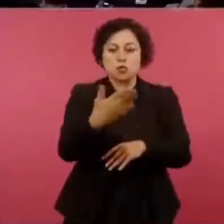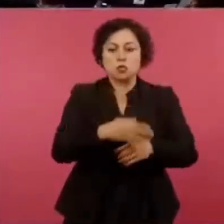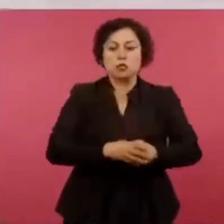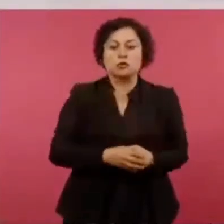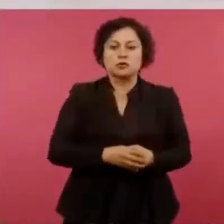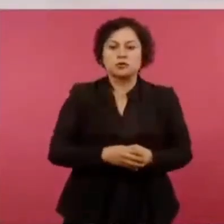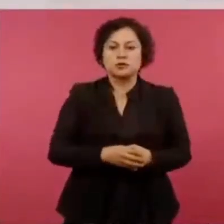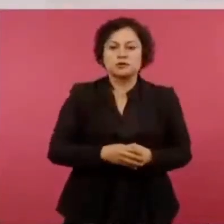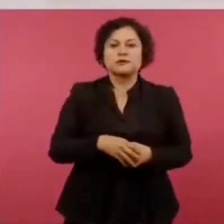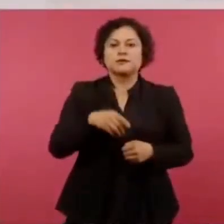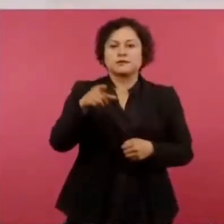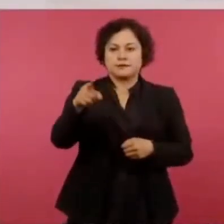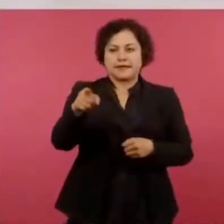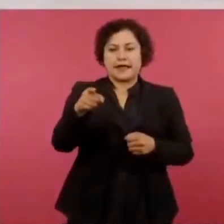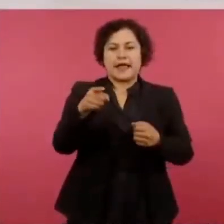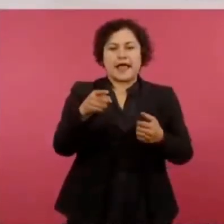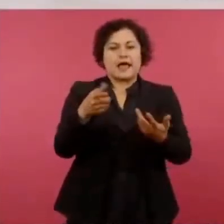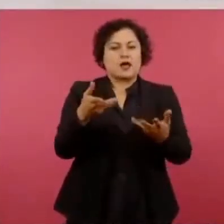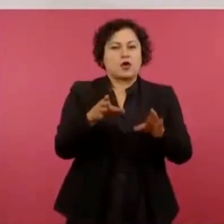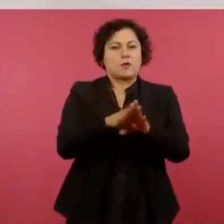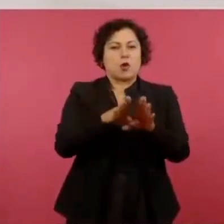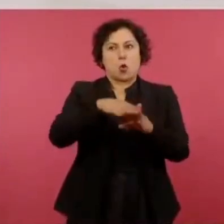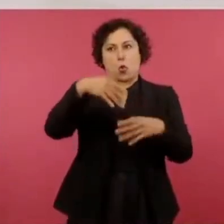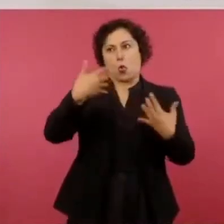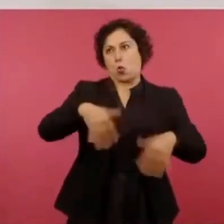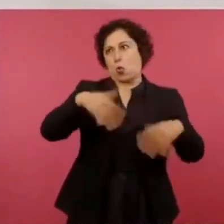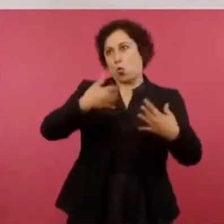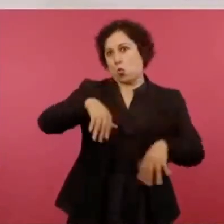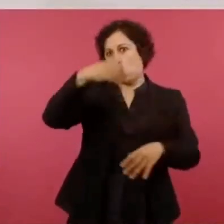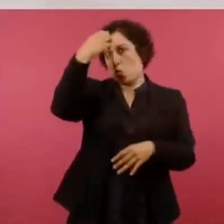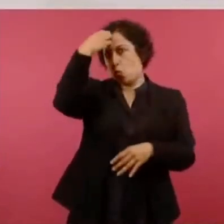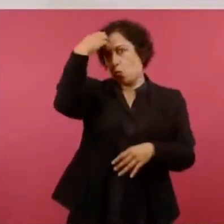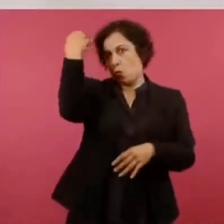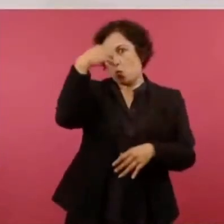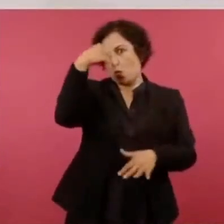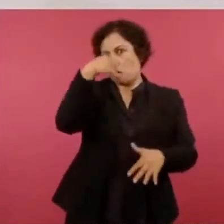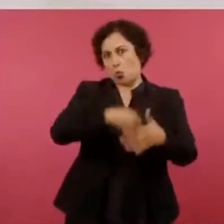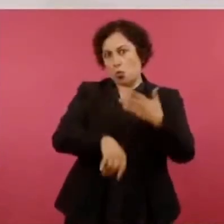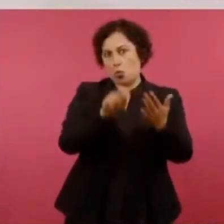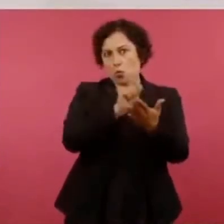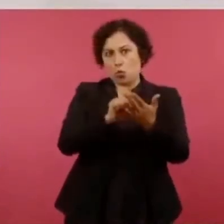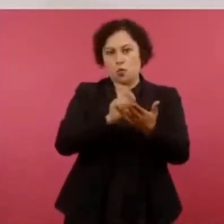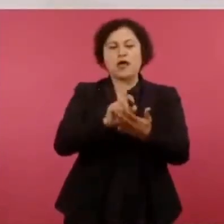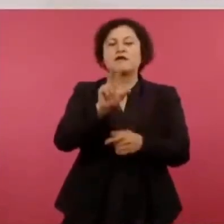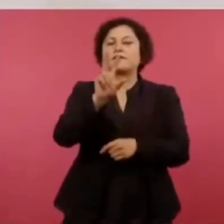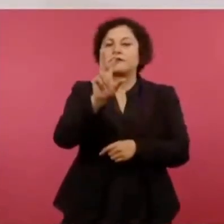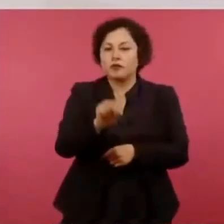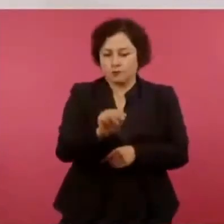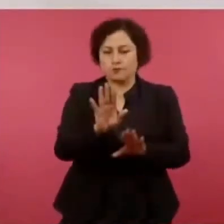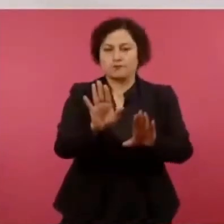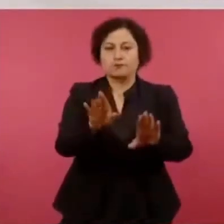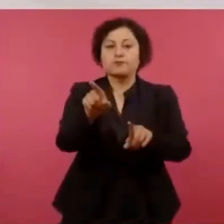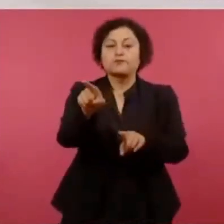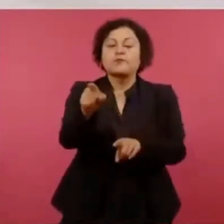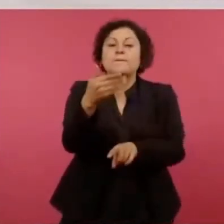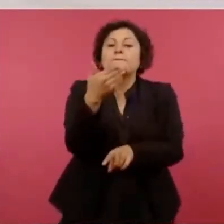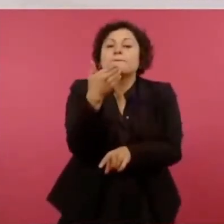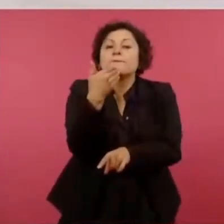no grandes escritores, buenos escritores, son cosas distintas.